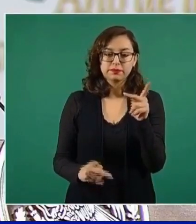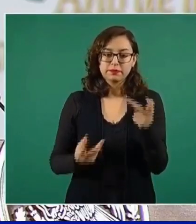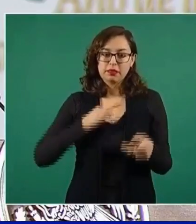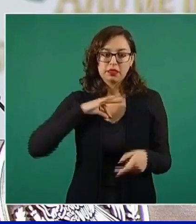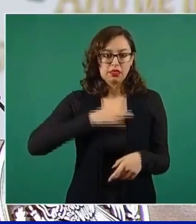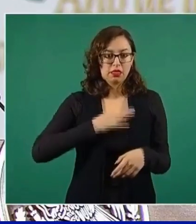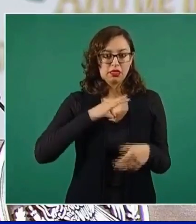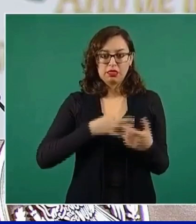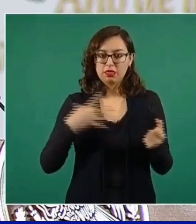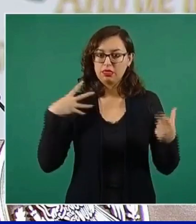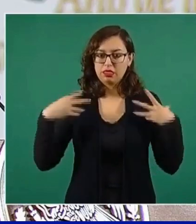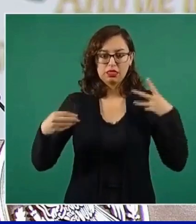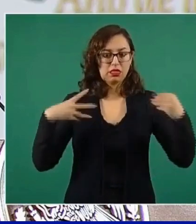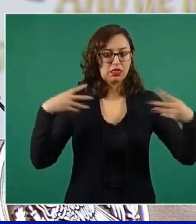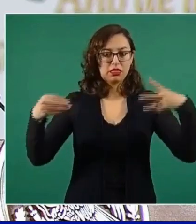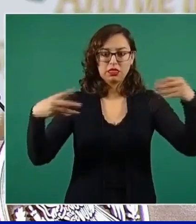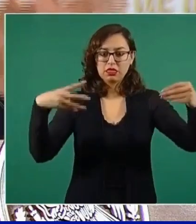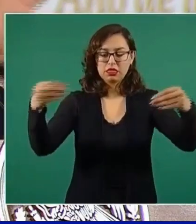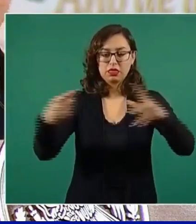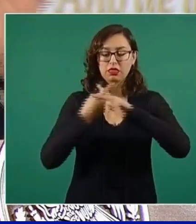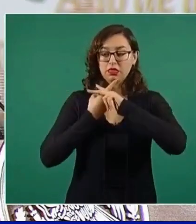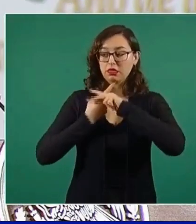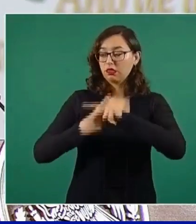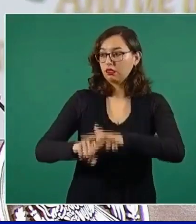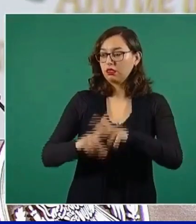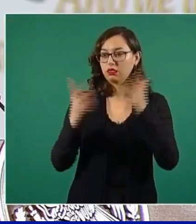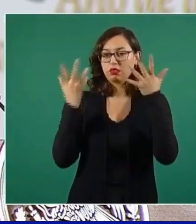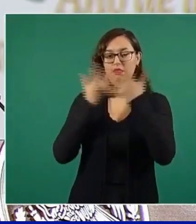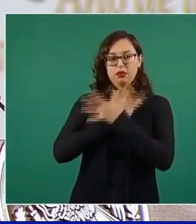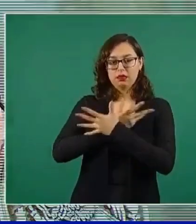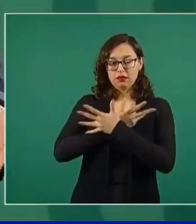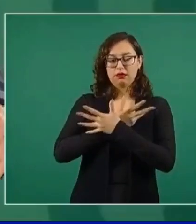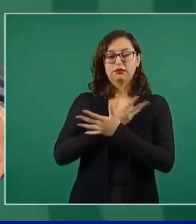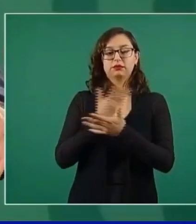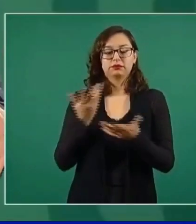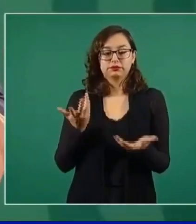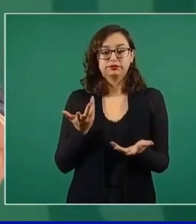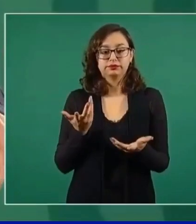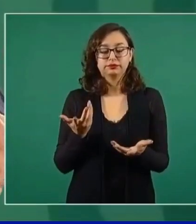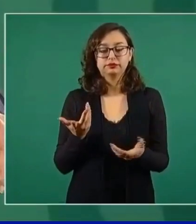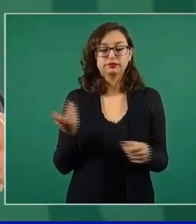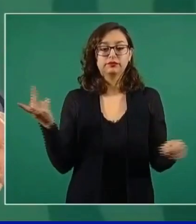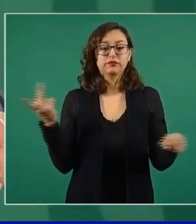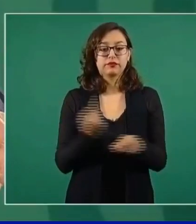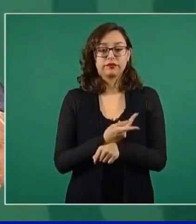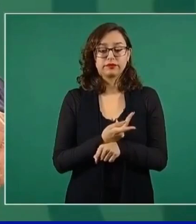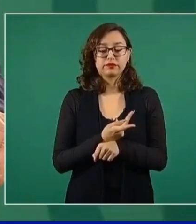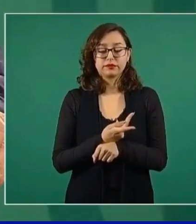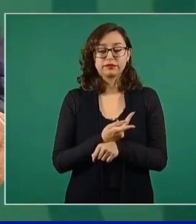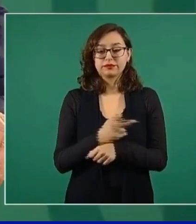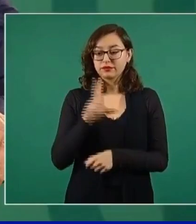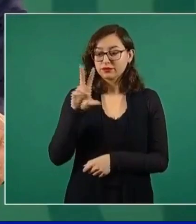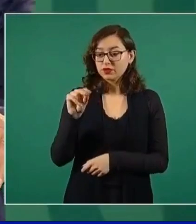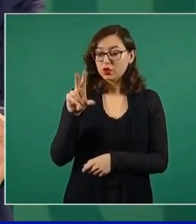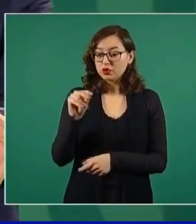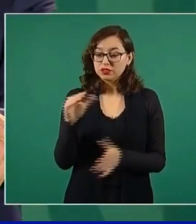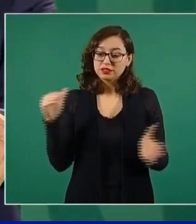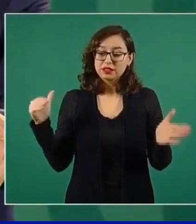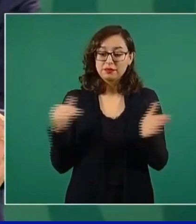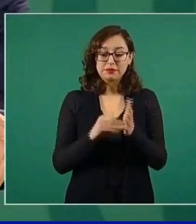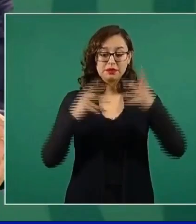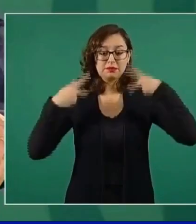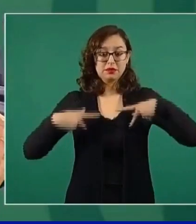la pandemia, porque encontramos alrededor de 80,000 trabajadores de la